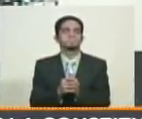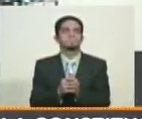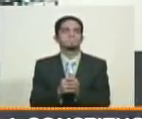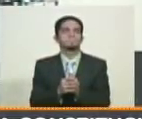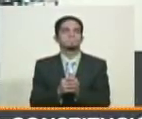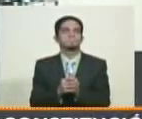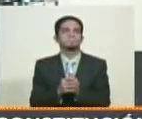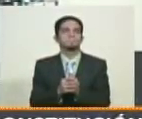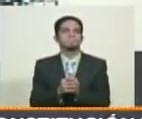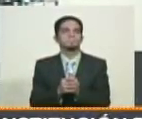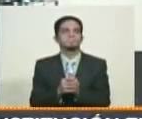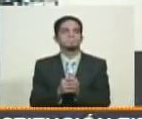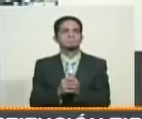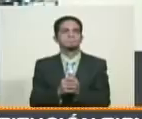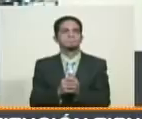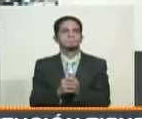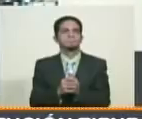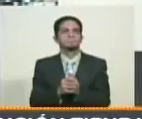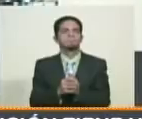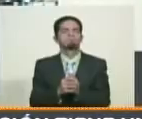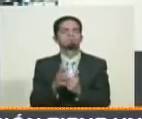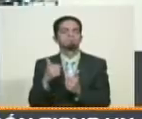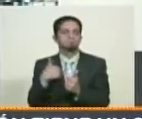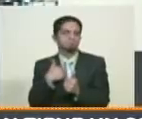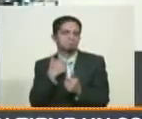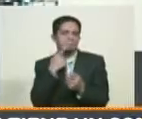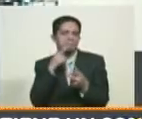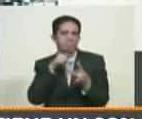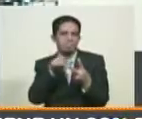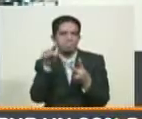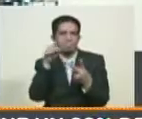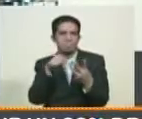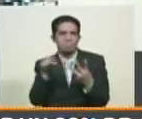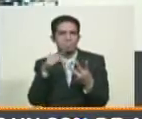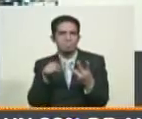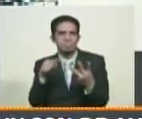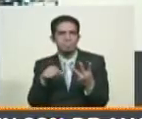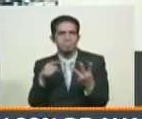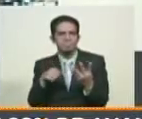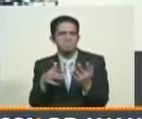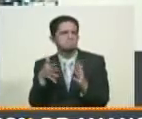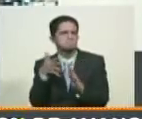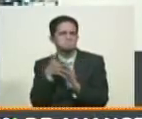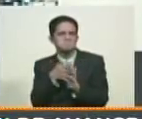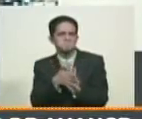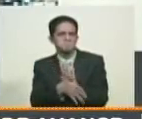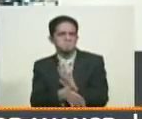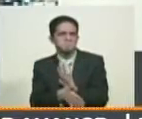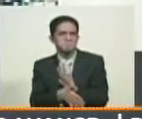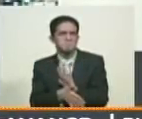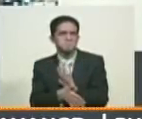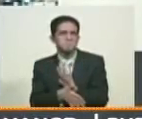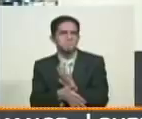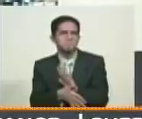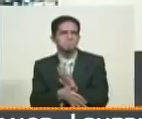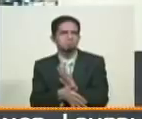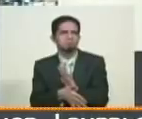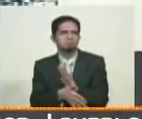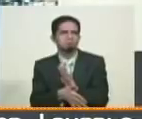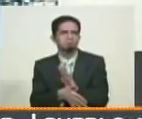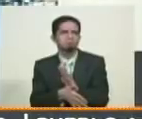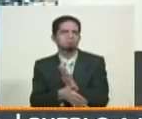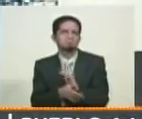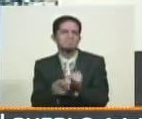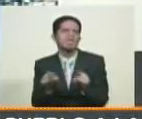Y voy a hablar de la descripción de lo que pudiera ser una especie de película en cámara